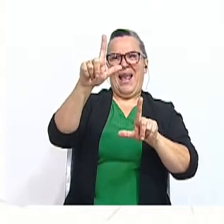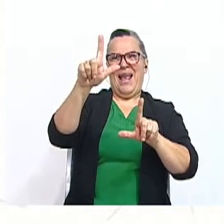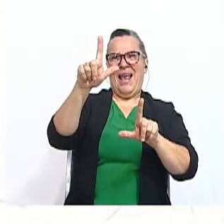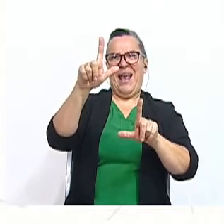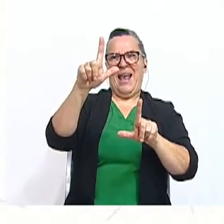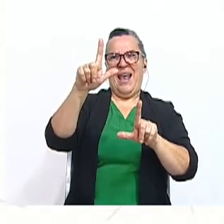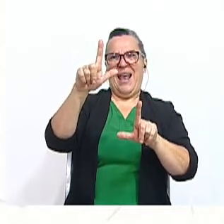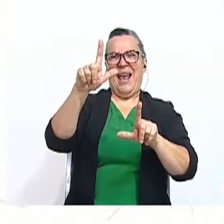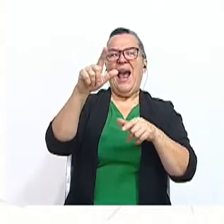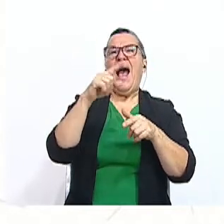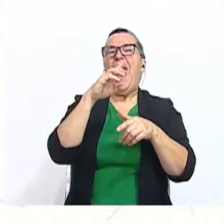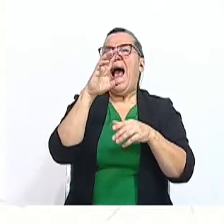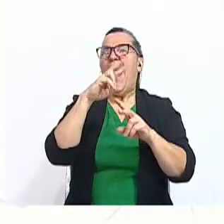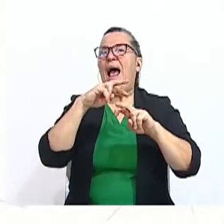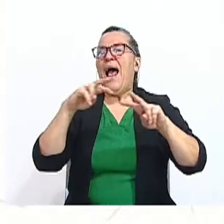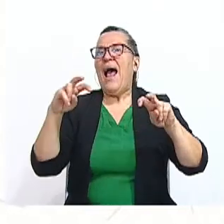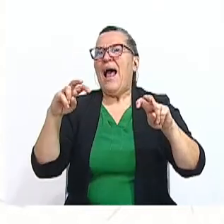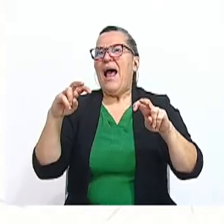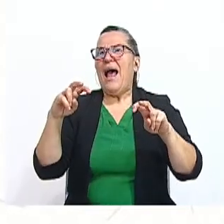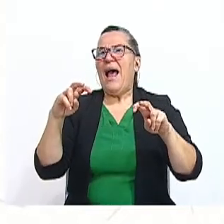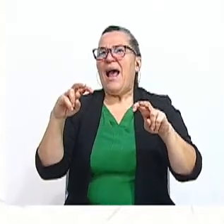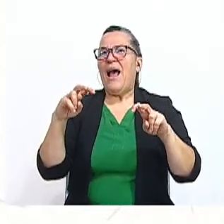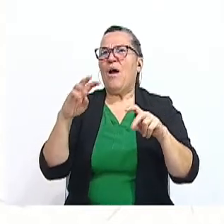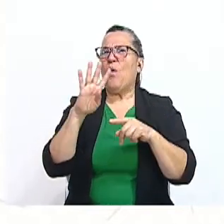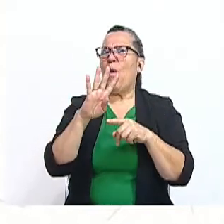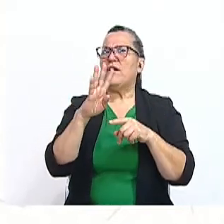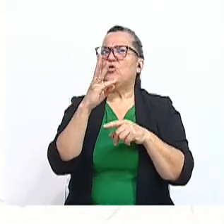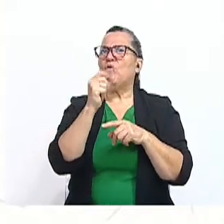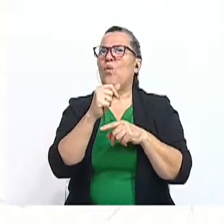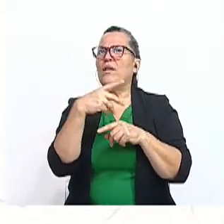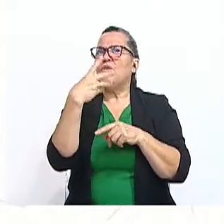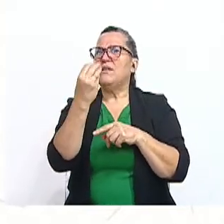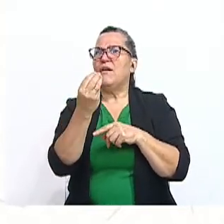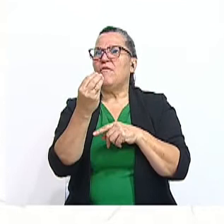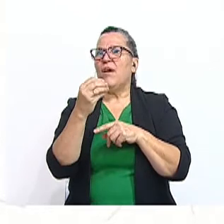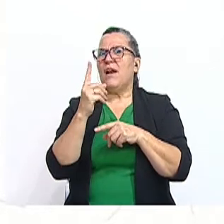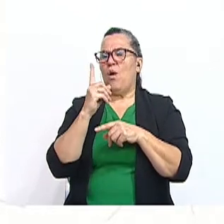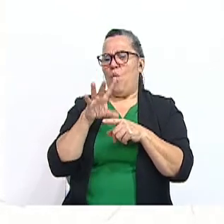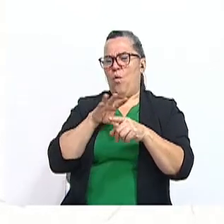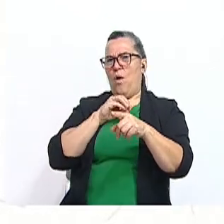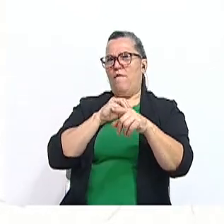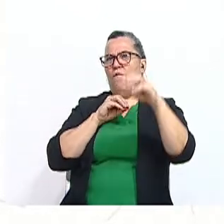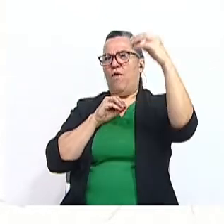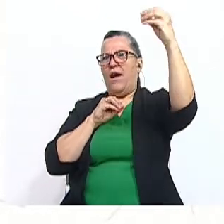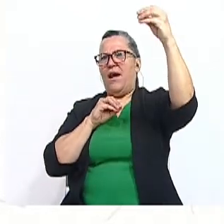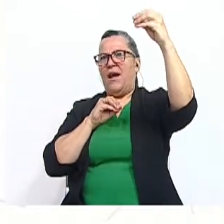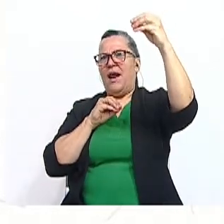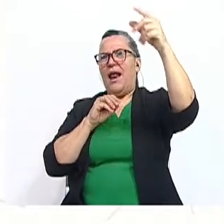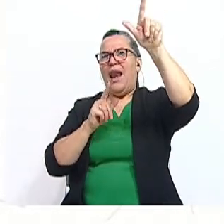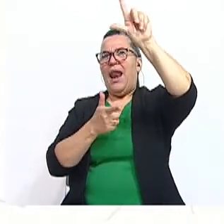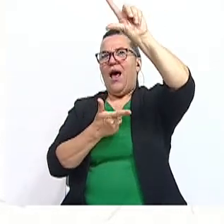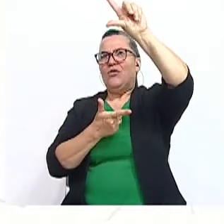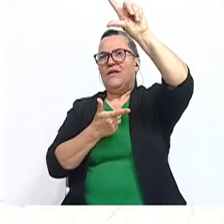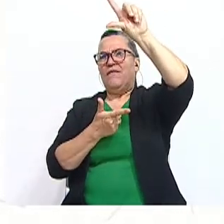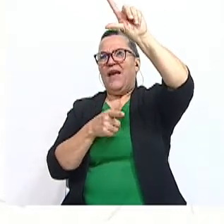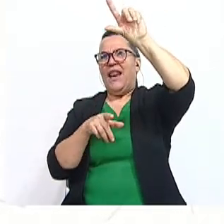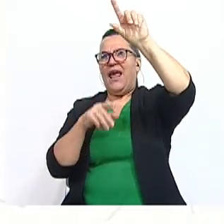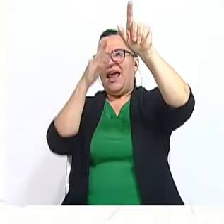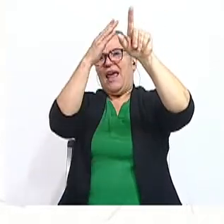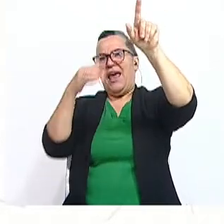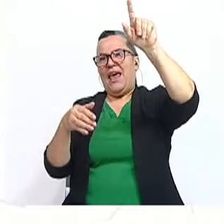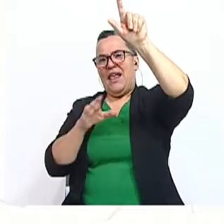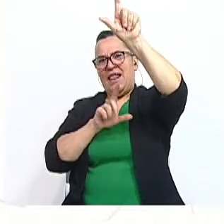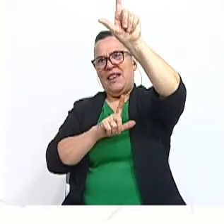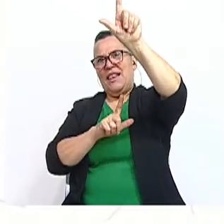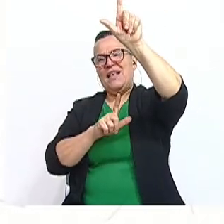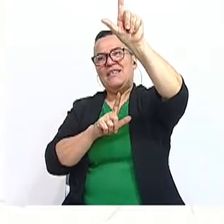analicemos el ángulo. La medida del ángulo 4 está afuera, el ángulo 1 también, lados diferentes. Muy bien. ¿Cómo son